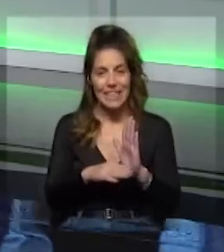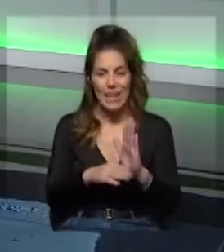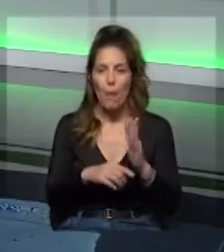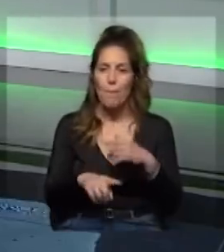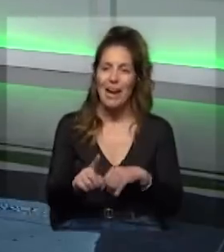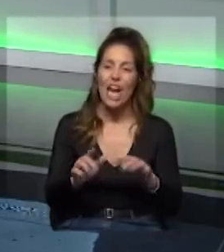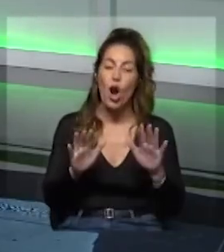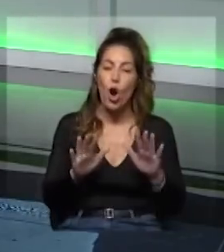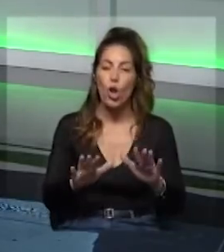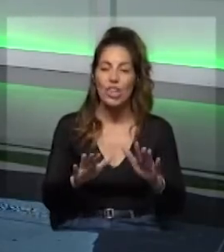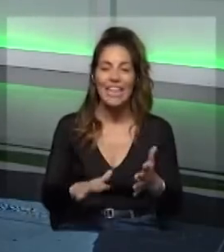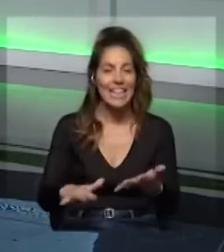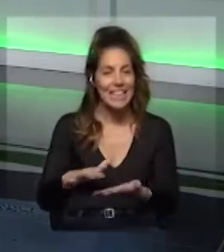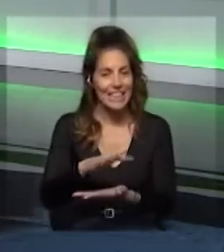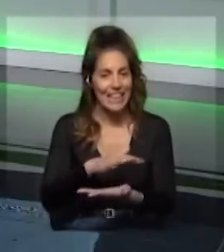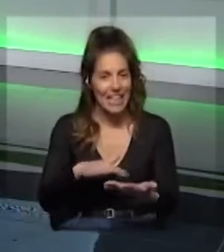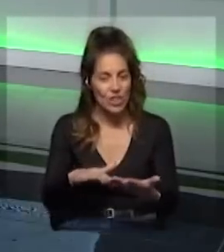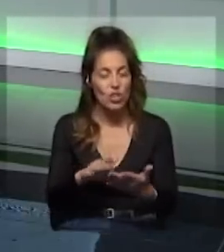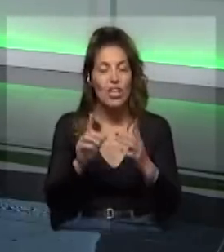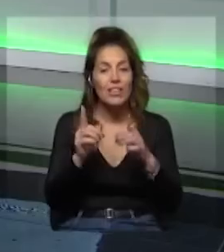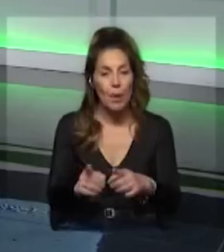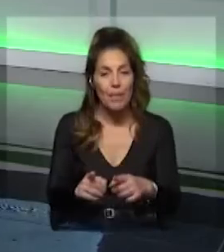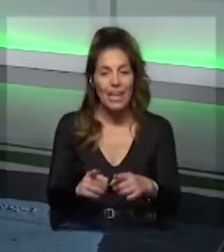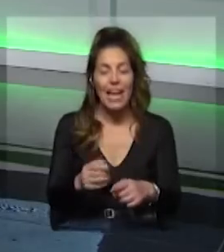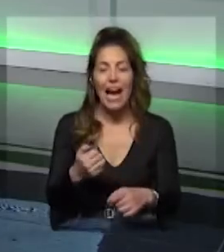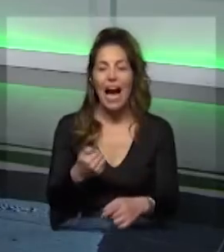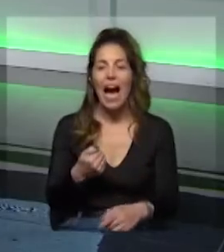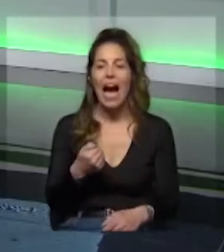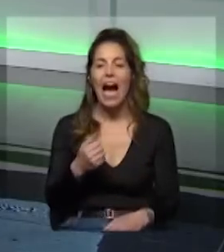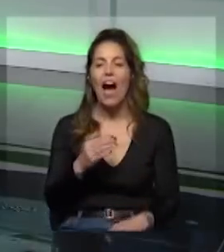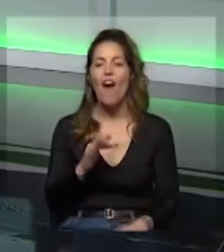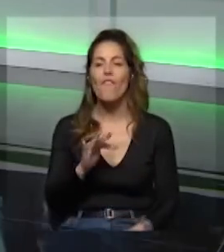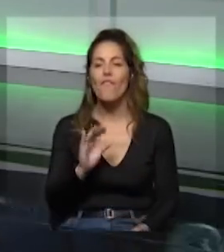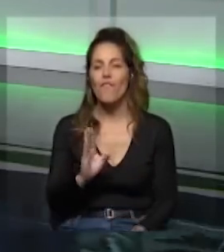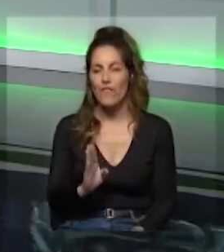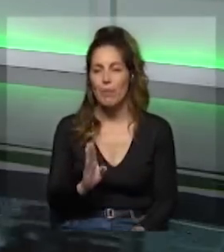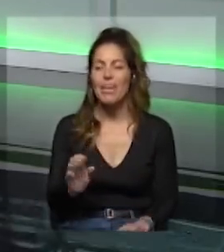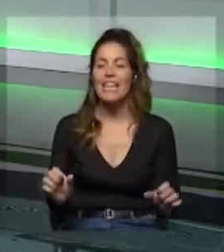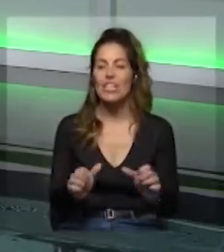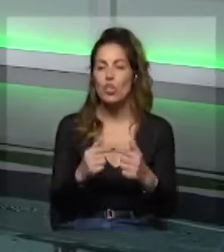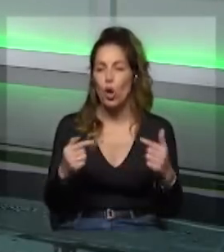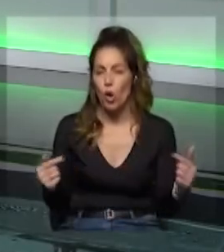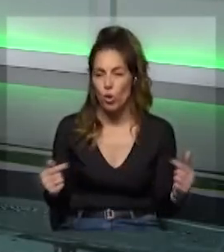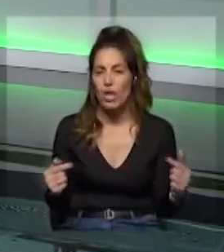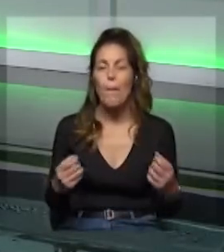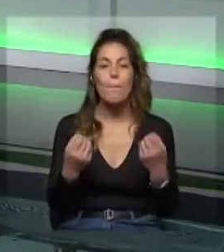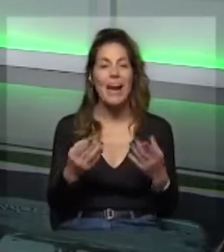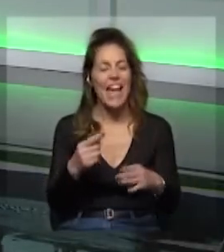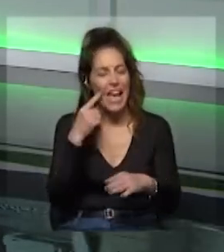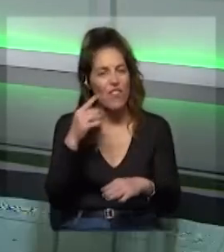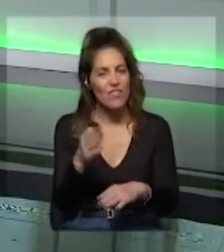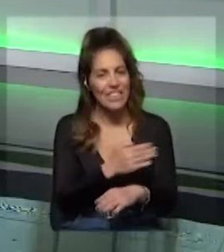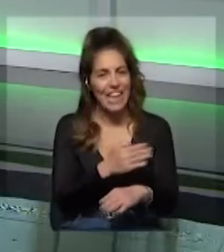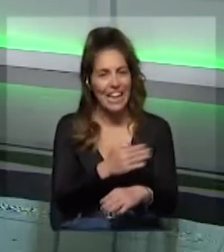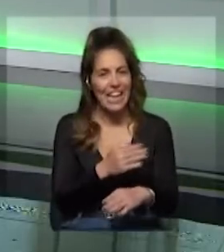de contener esta situación y por otra parte la afip llevó adelante una serie de operativos justamente para evitar la